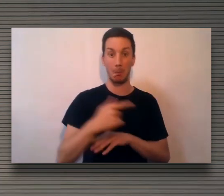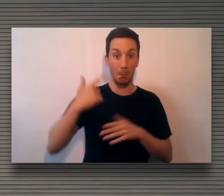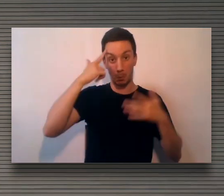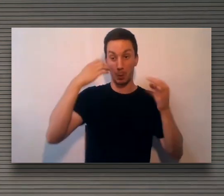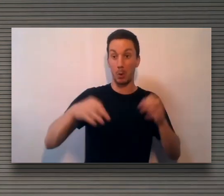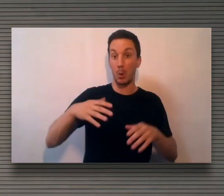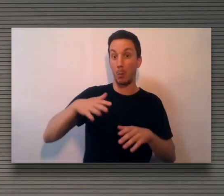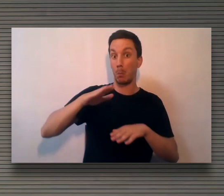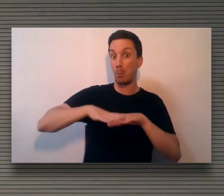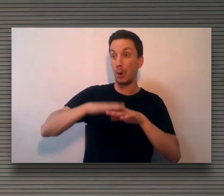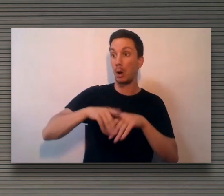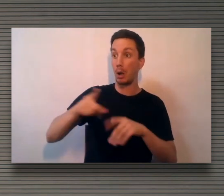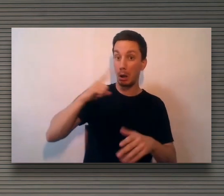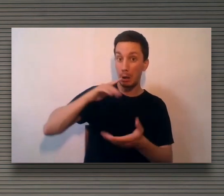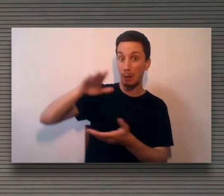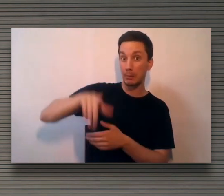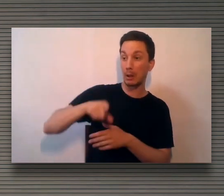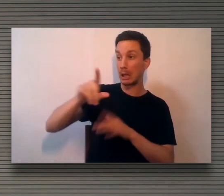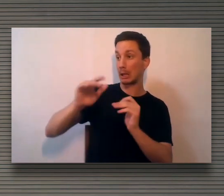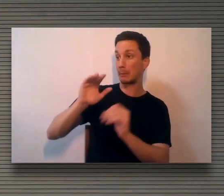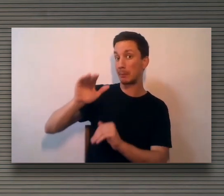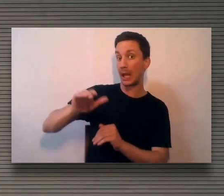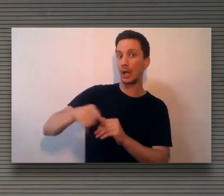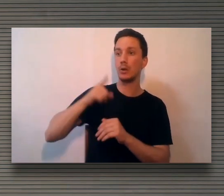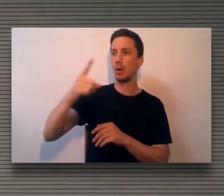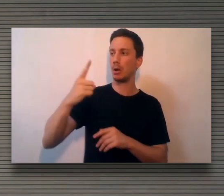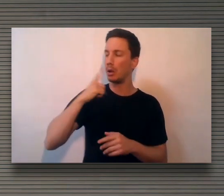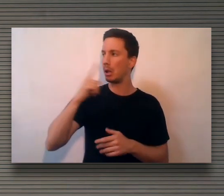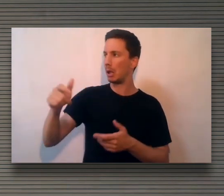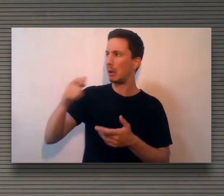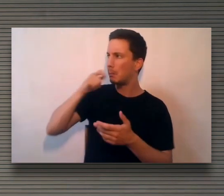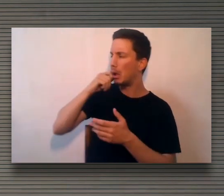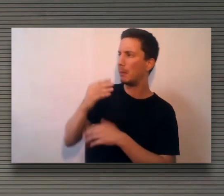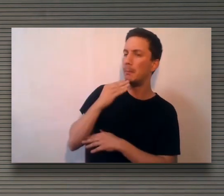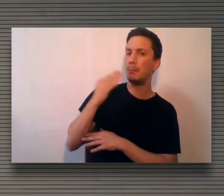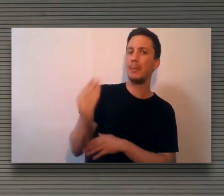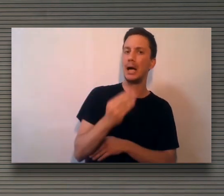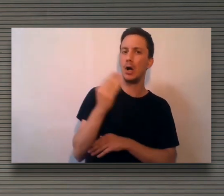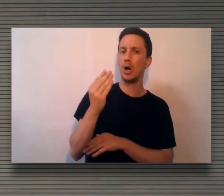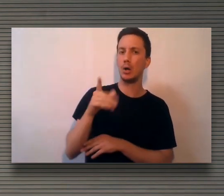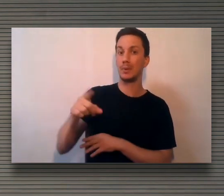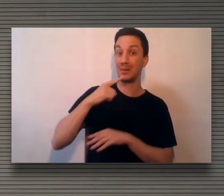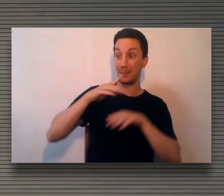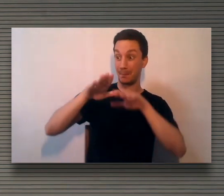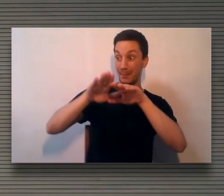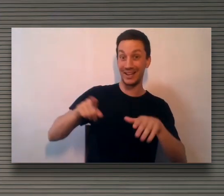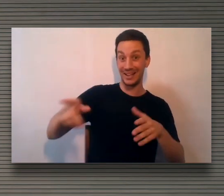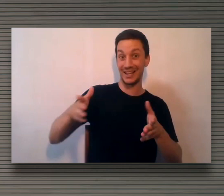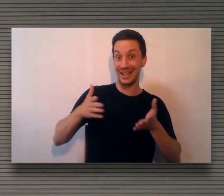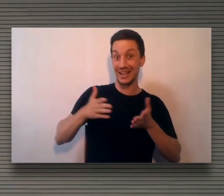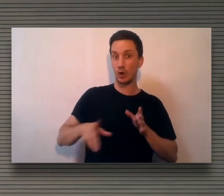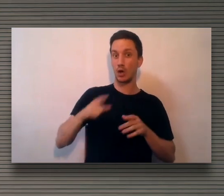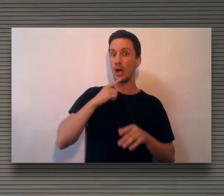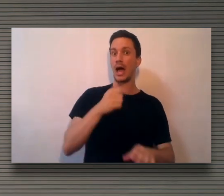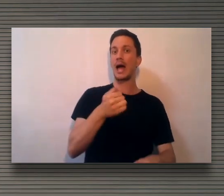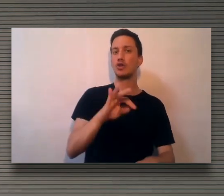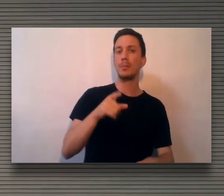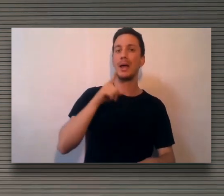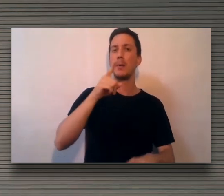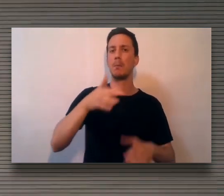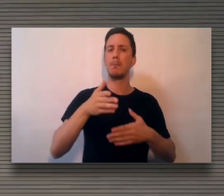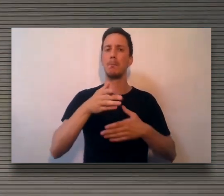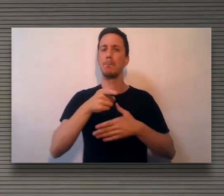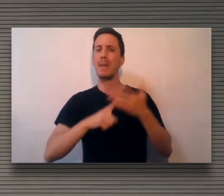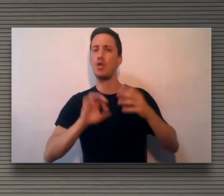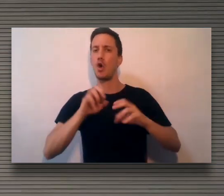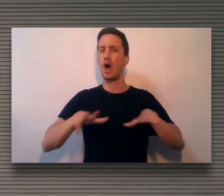niño está en la playa, pues le mejora la atopia, ¿no? Y la atopia, si tienes un niño con atopia moderada grave, es muy desesperante y haces lo